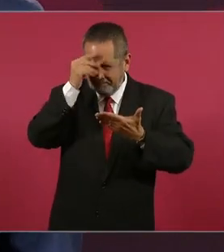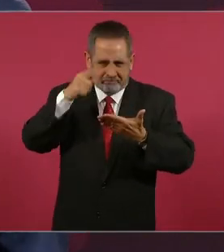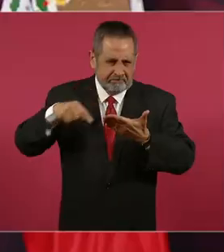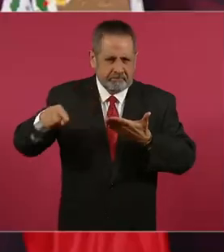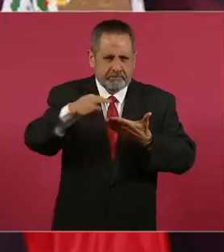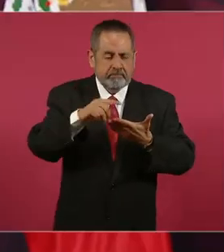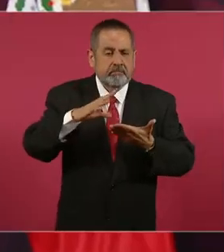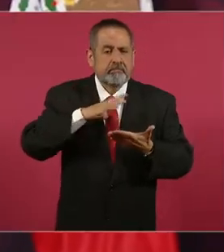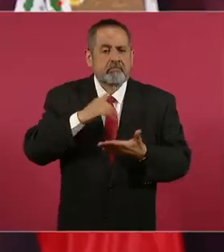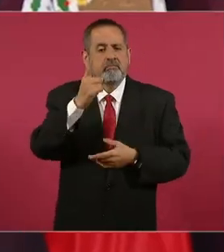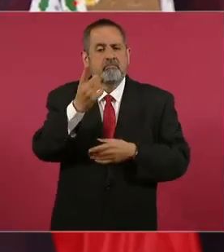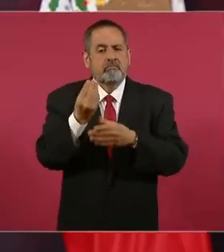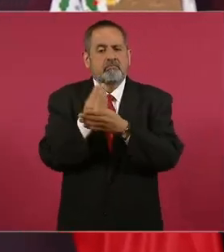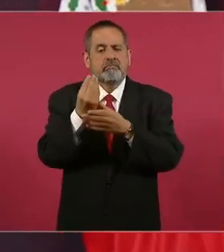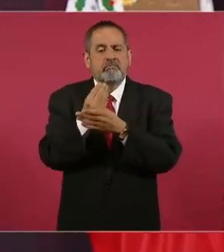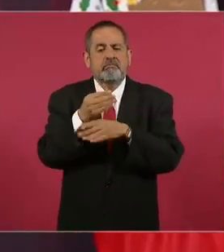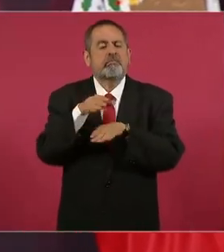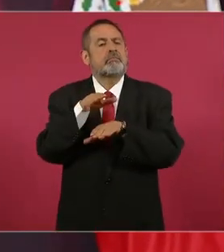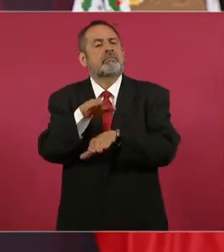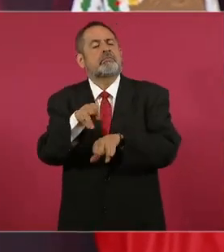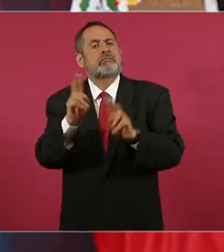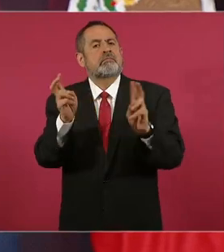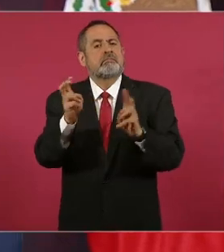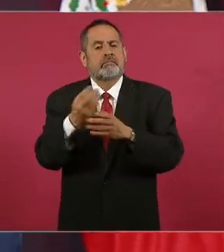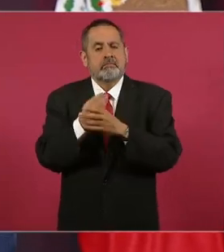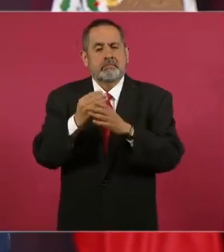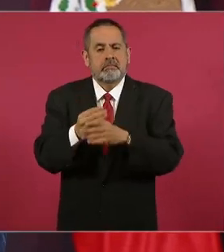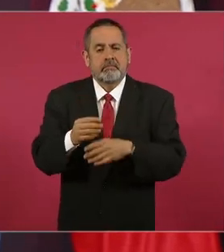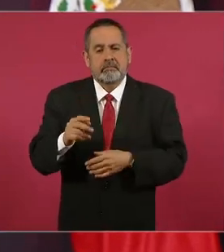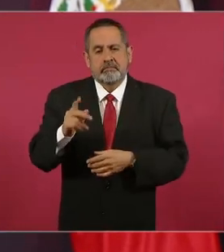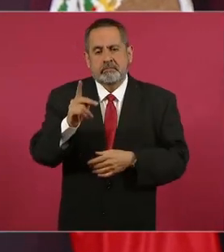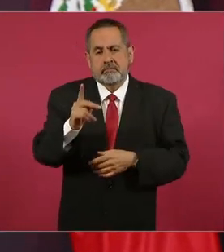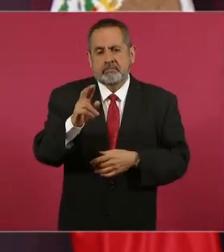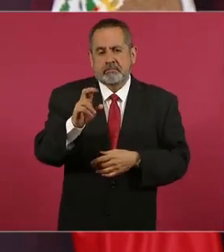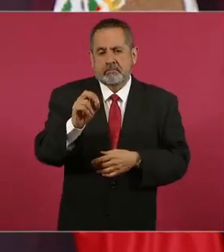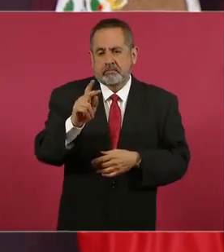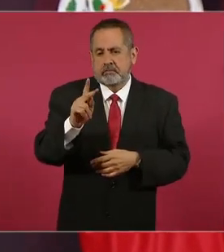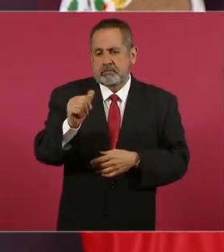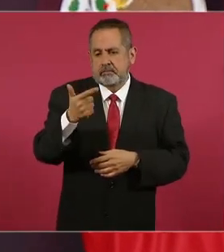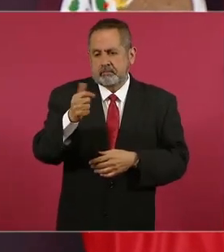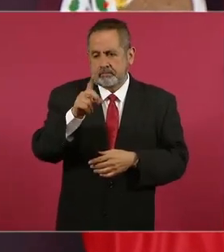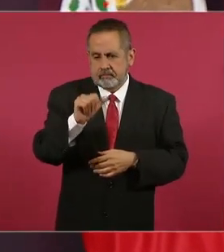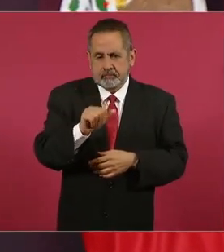hay una clase sobre propaganda y opinión pública,